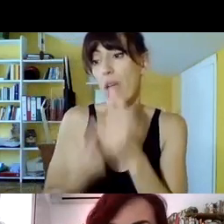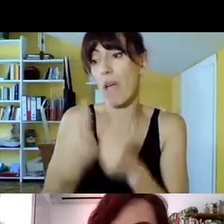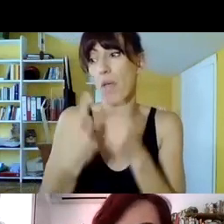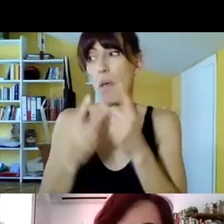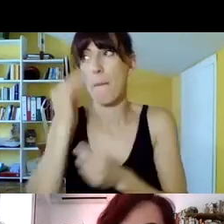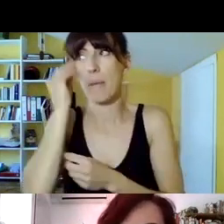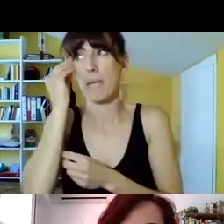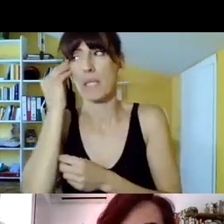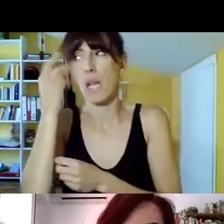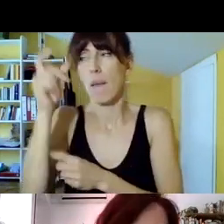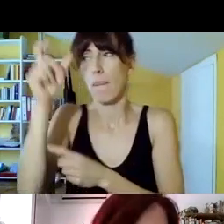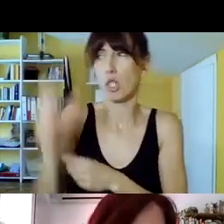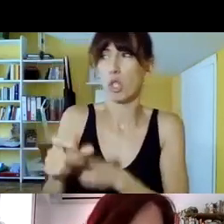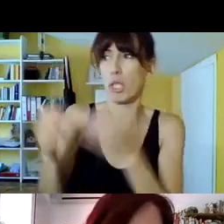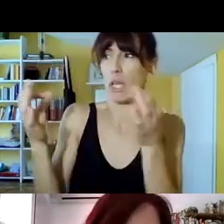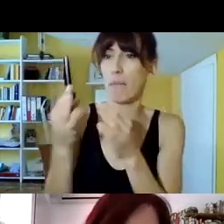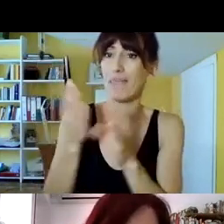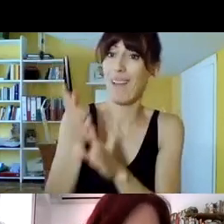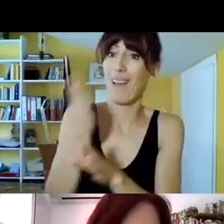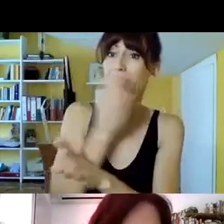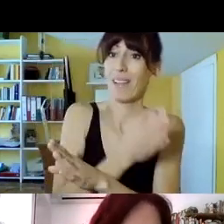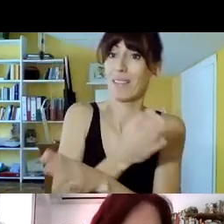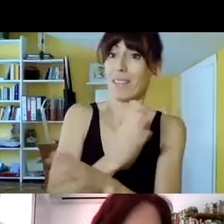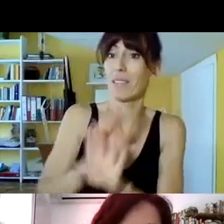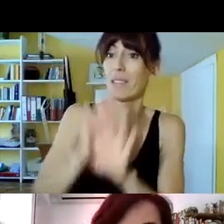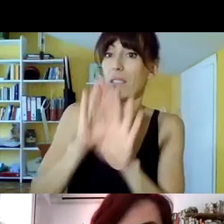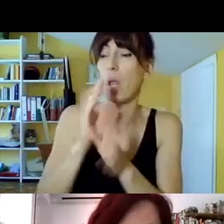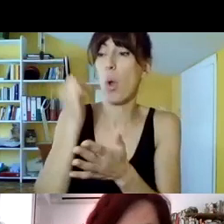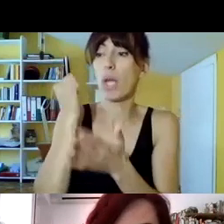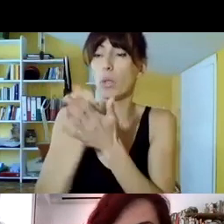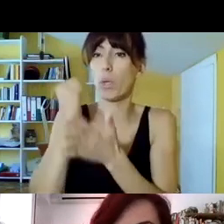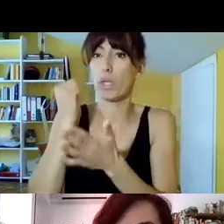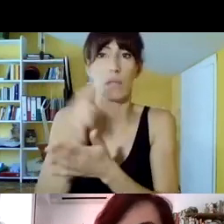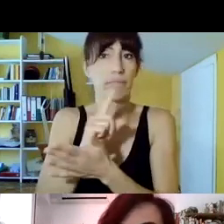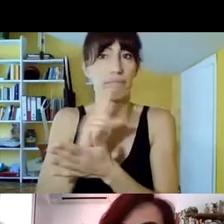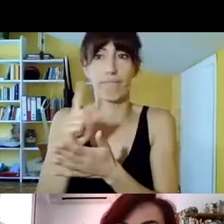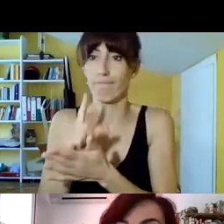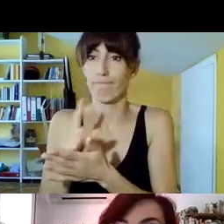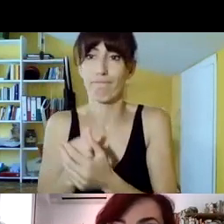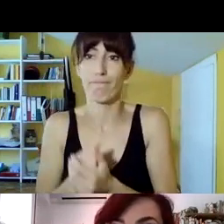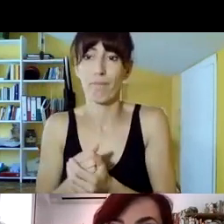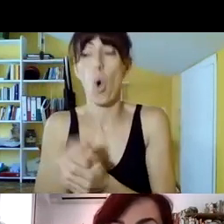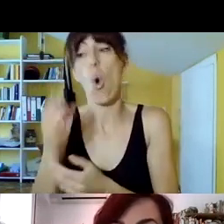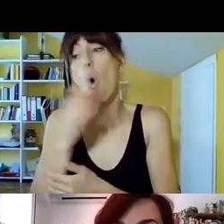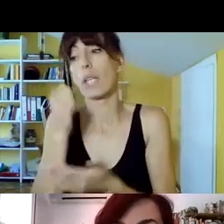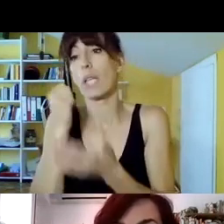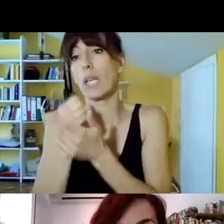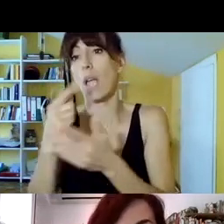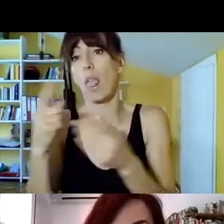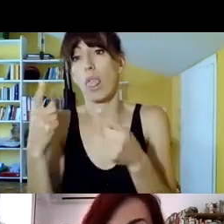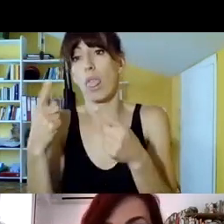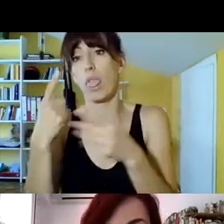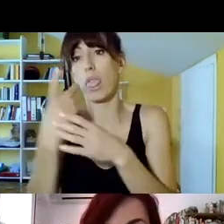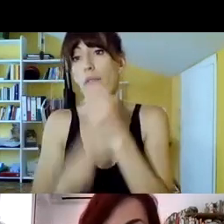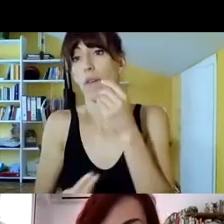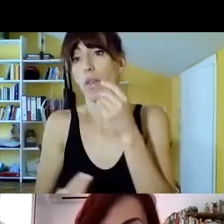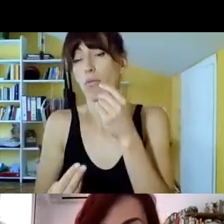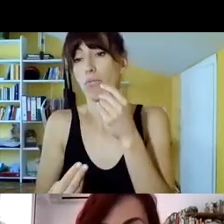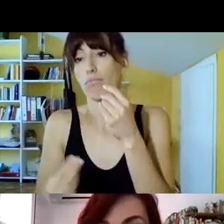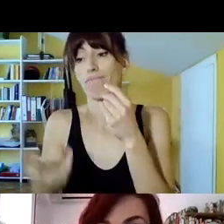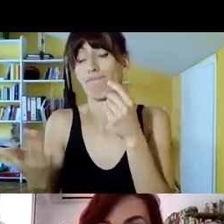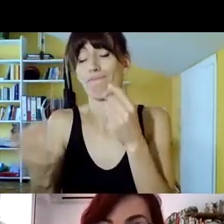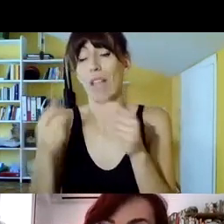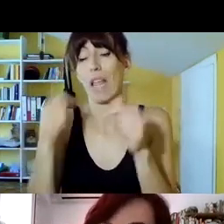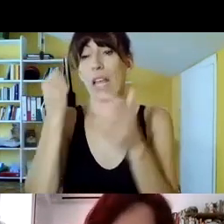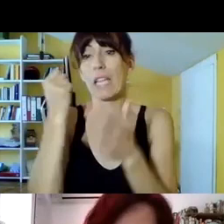le pasa a la persona antes, pero muy a menudo el no poner una etiqueta, o el poner una etiqueta que no es la que es y que es consensuada y que es una etiqueta